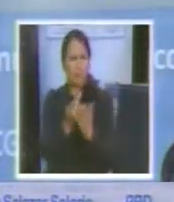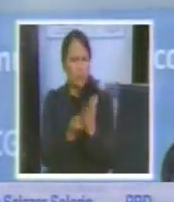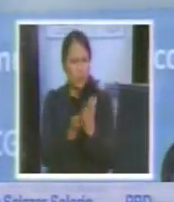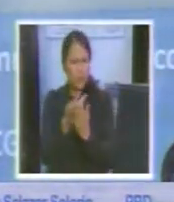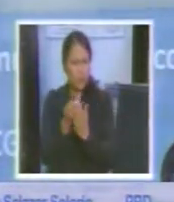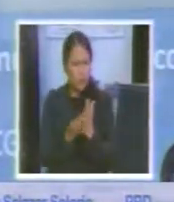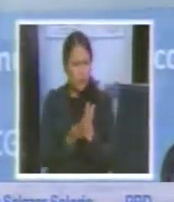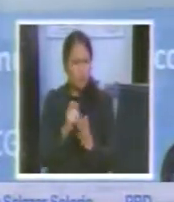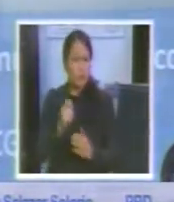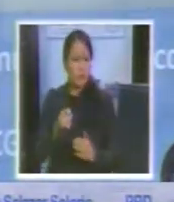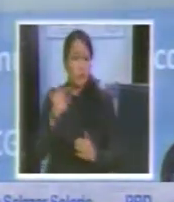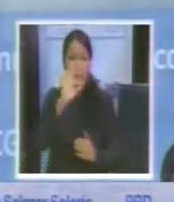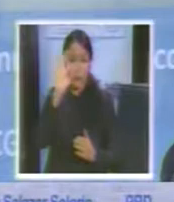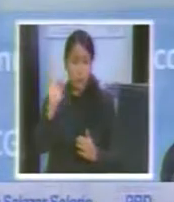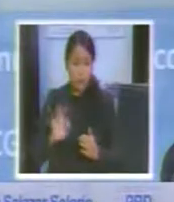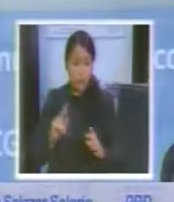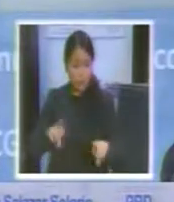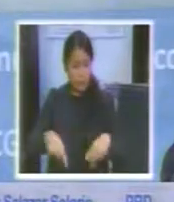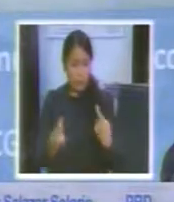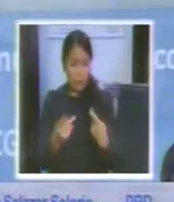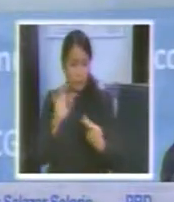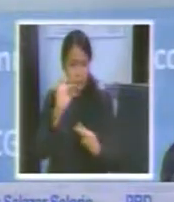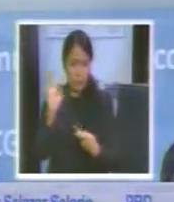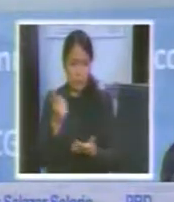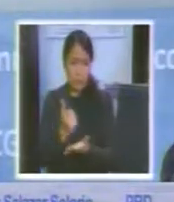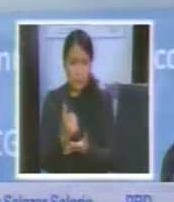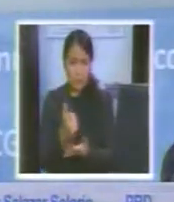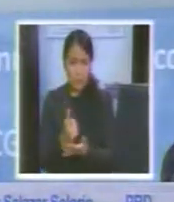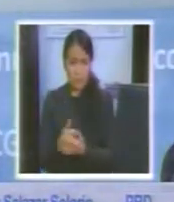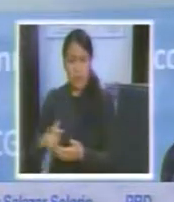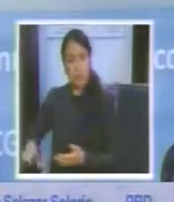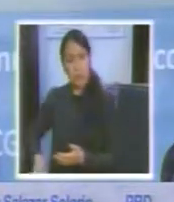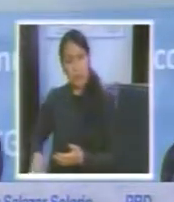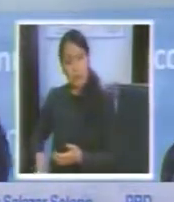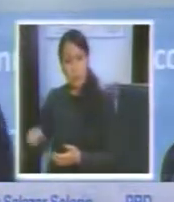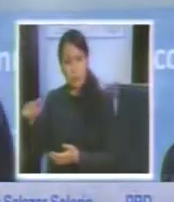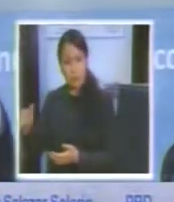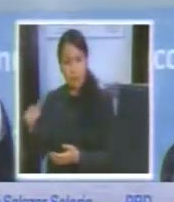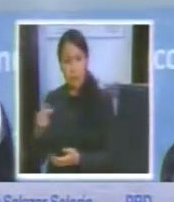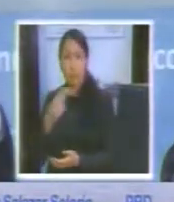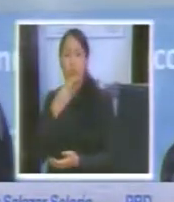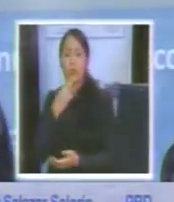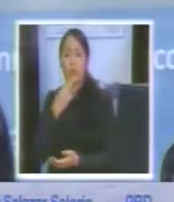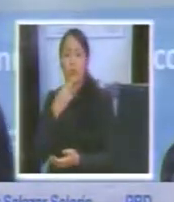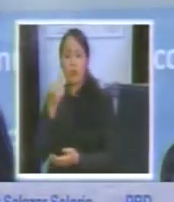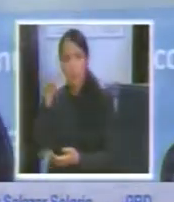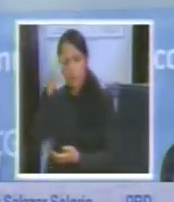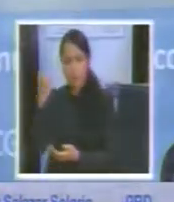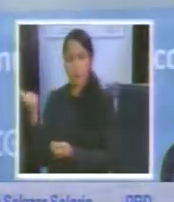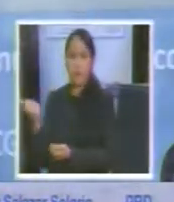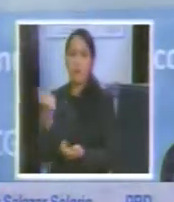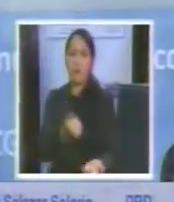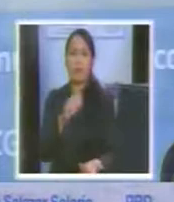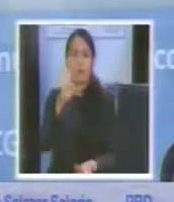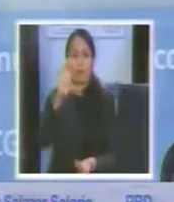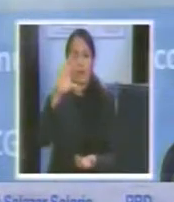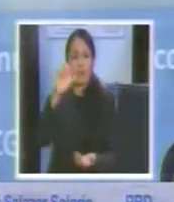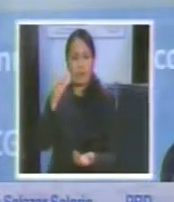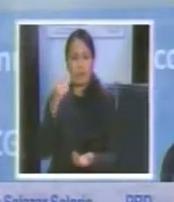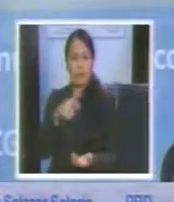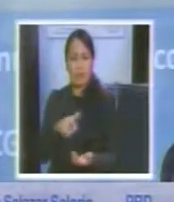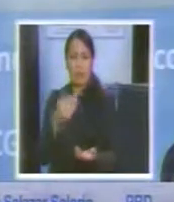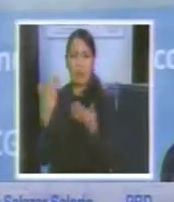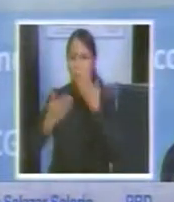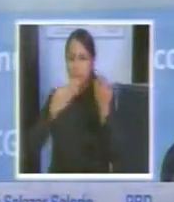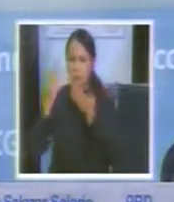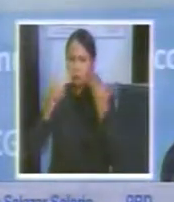parte, un pequeño porcentaje de la renta petrolera, el gobierno de Azerbaiyán lo utiliza para poder otorgar becas a los jóvenes más destacados para